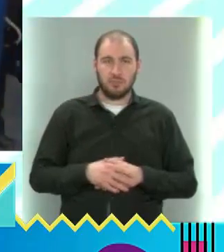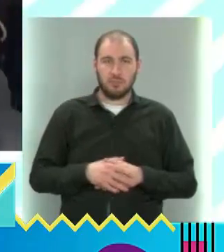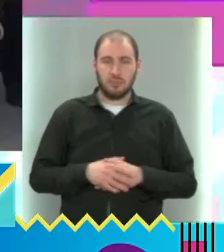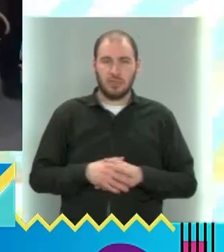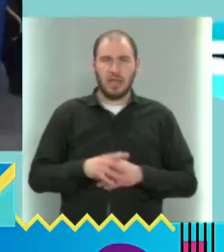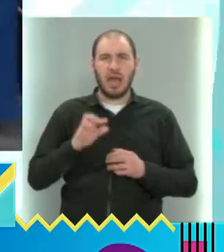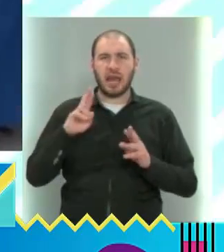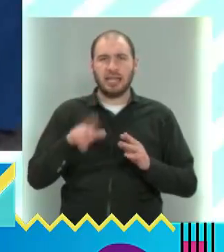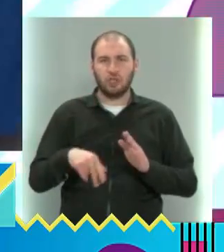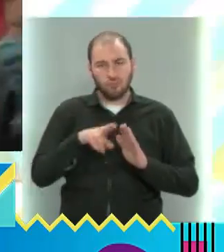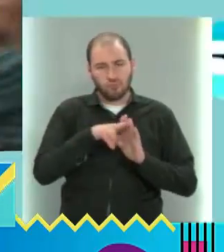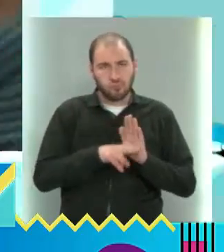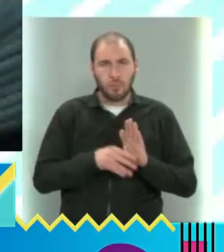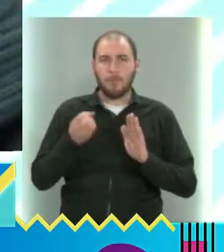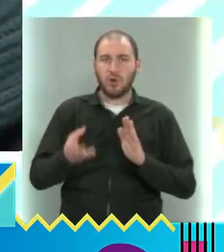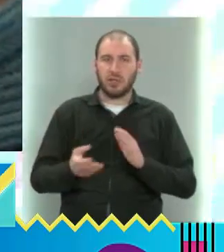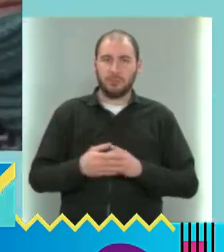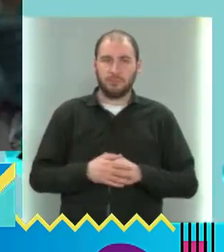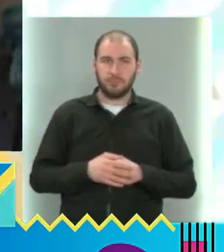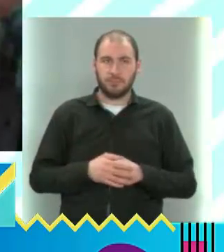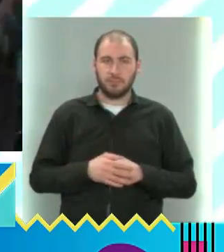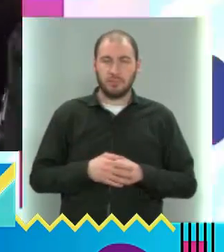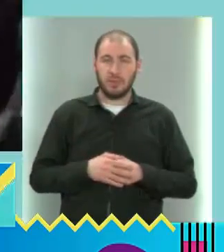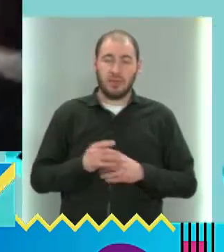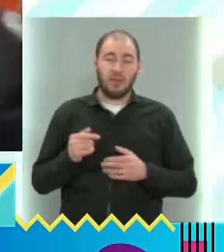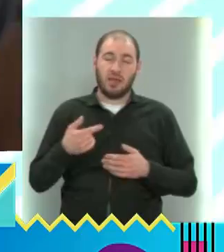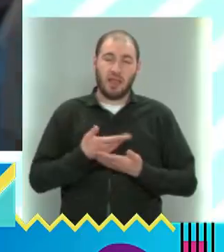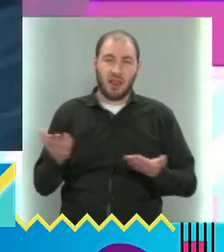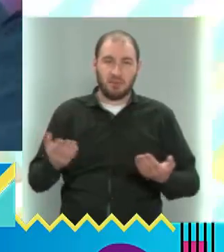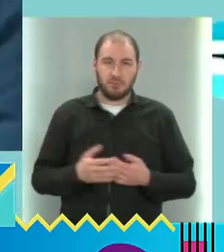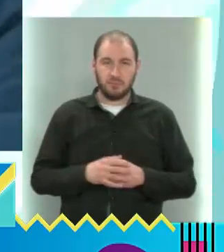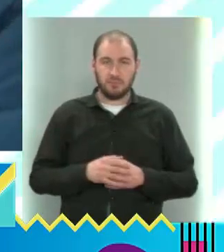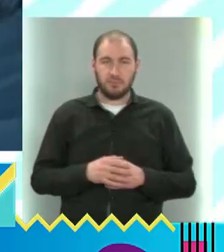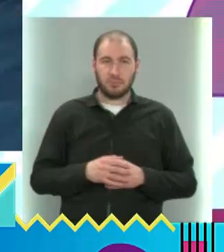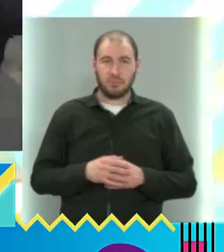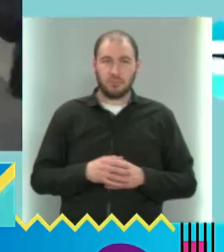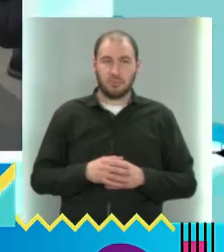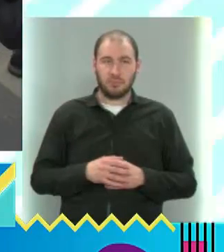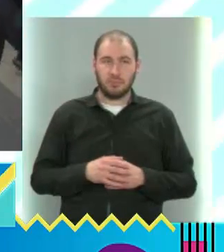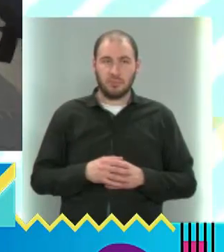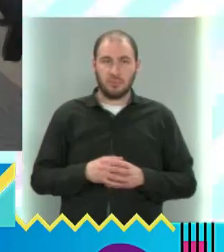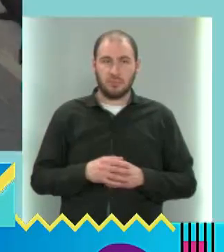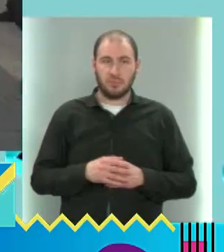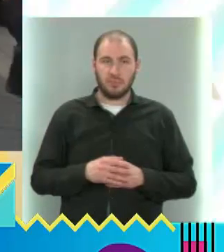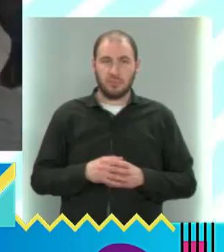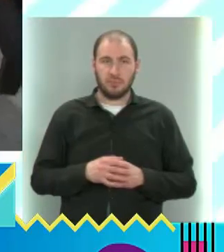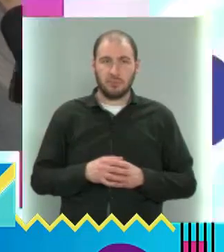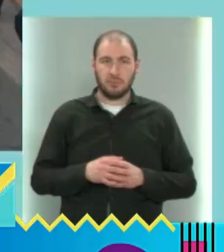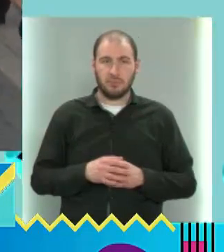Las razones de esto son básicamente que, mire, las